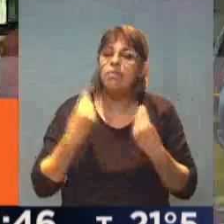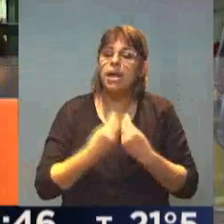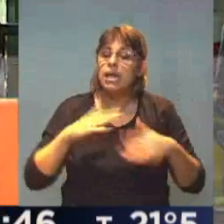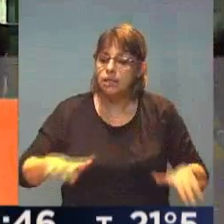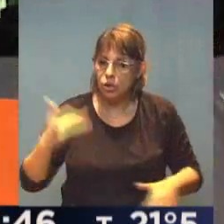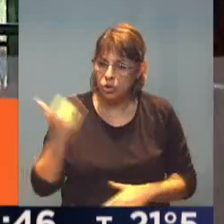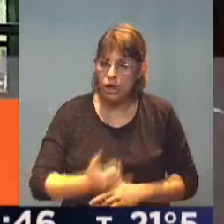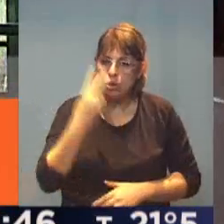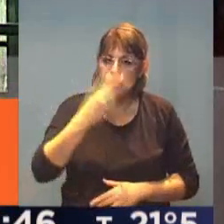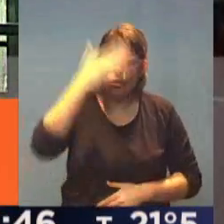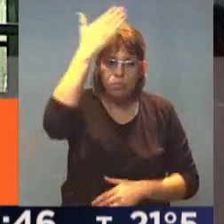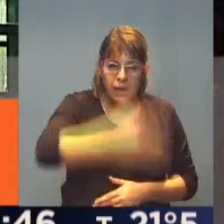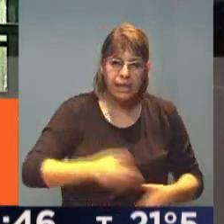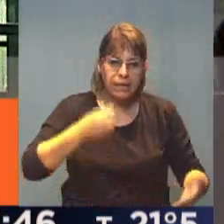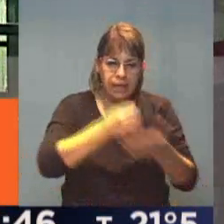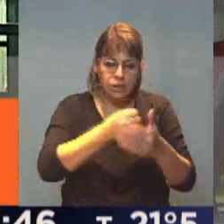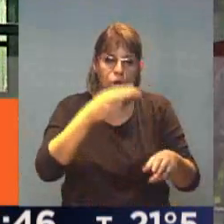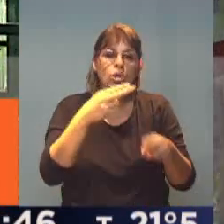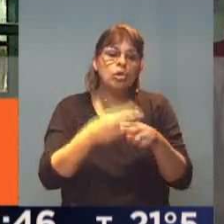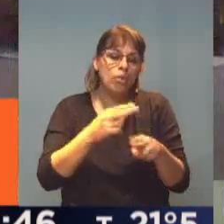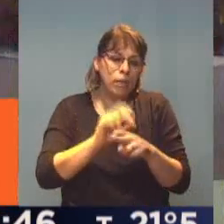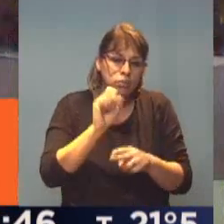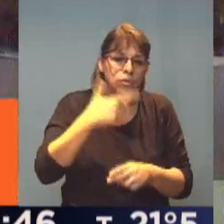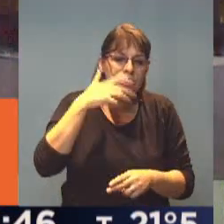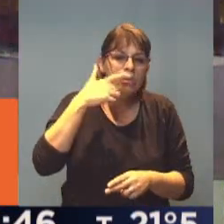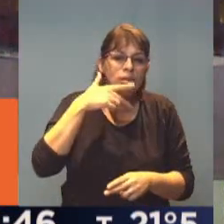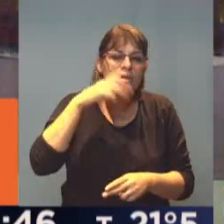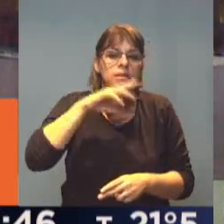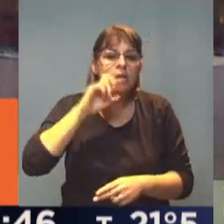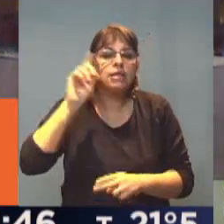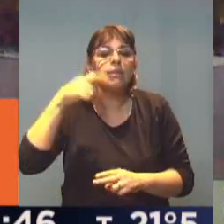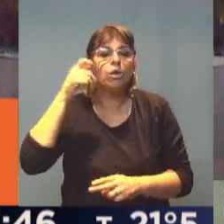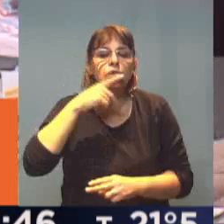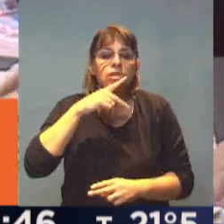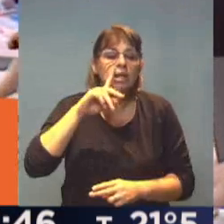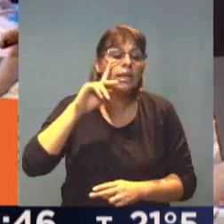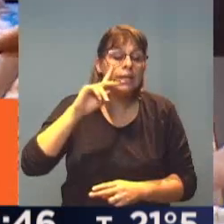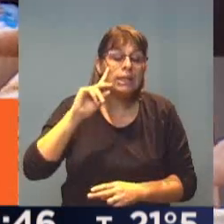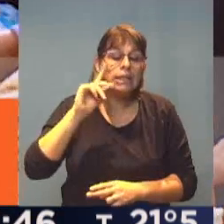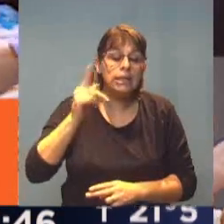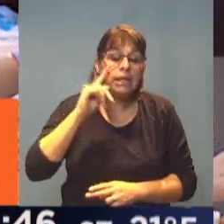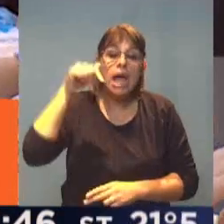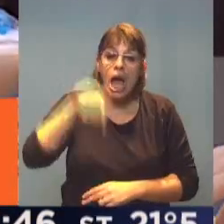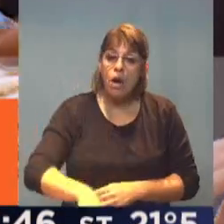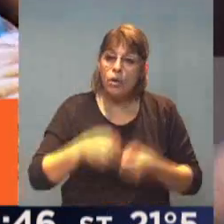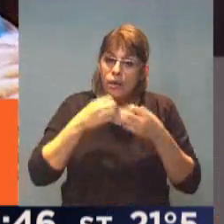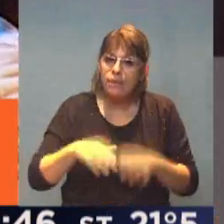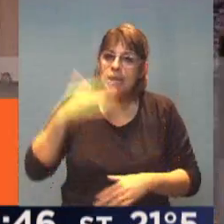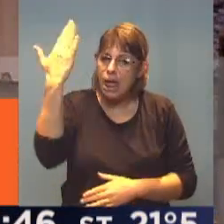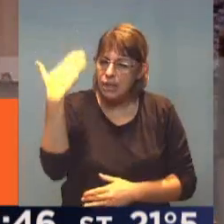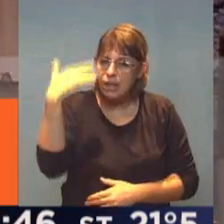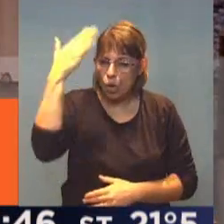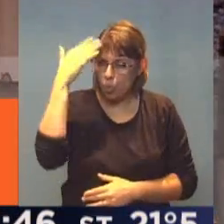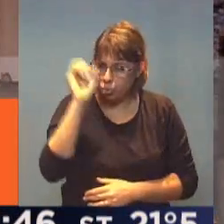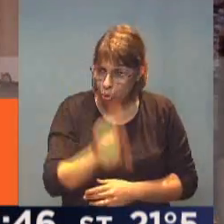hoy 2 paneles en la estación que lleva el nombre de nuestros compañeros, Darío Santillán y Maximiliano Costecchi. Y ahora, bueno, estamos arrancando un poco más con la jornada